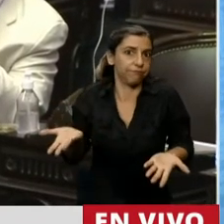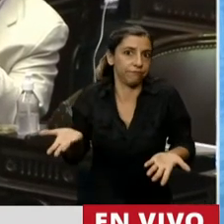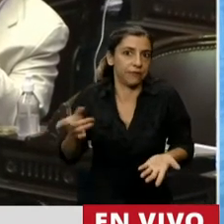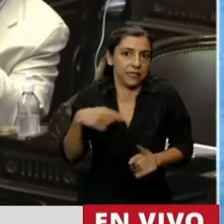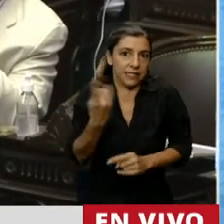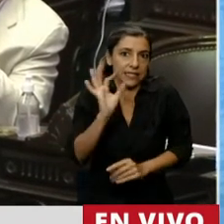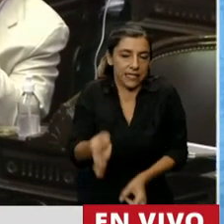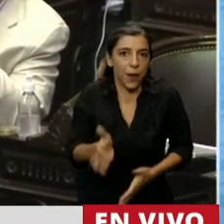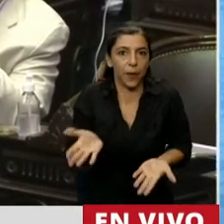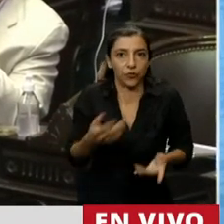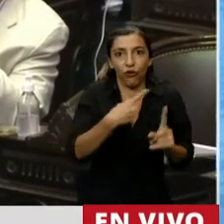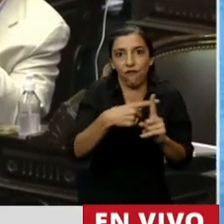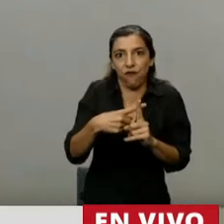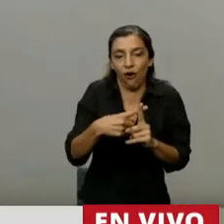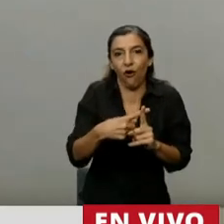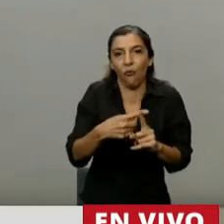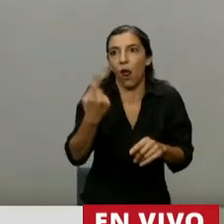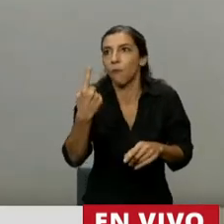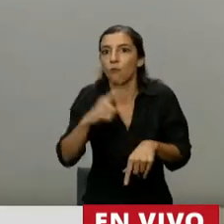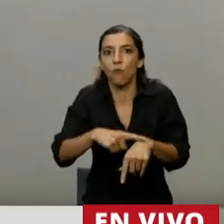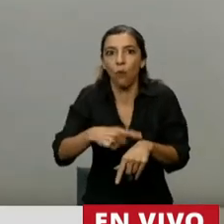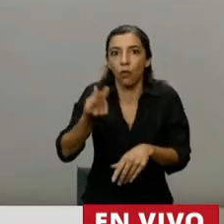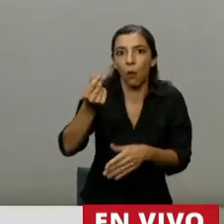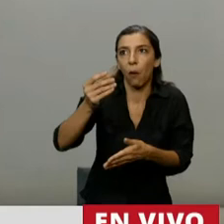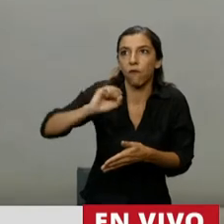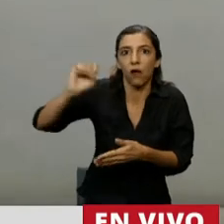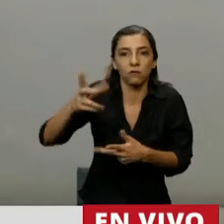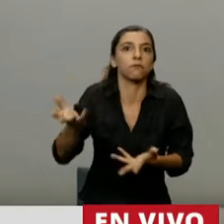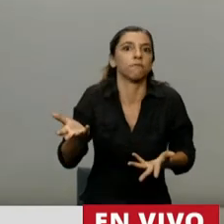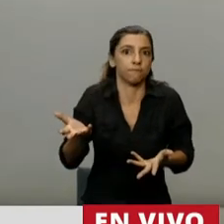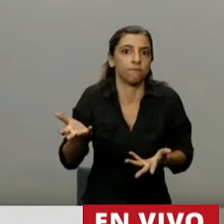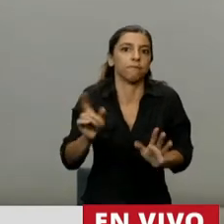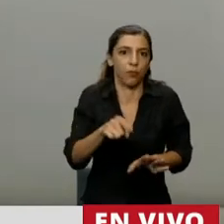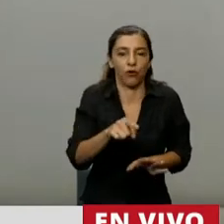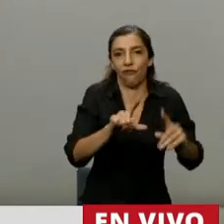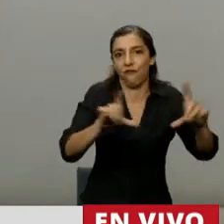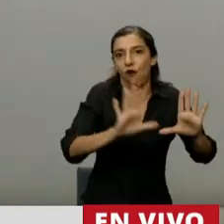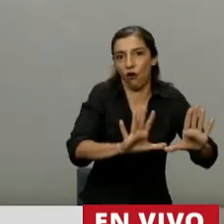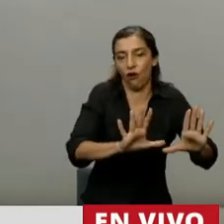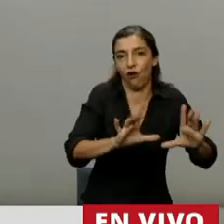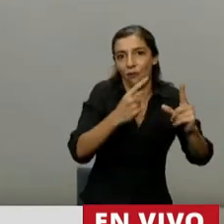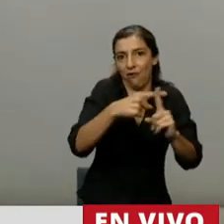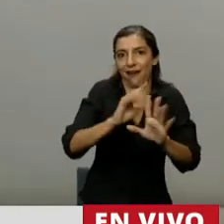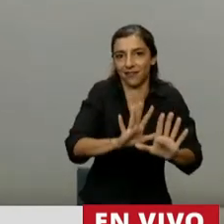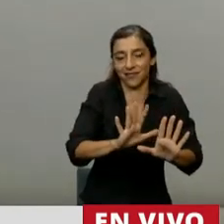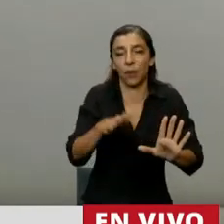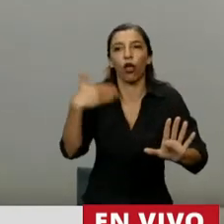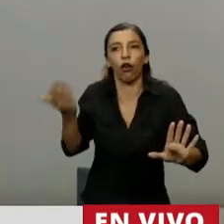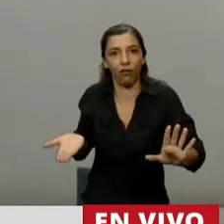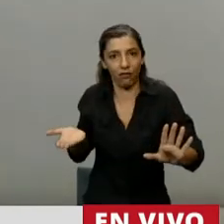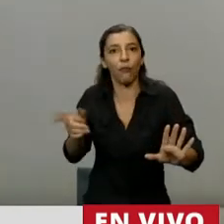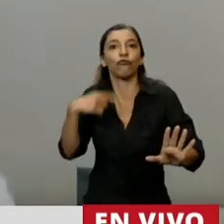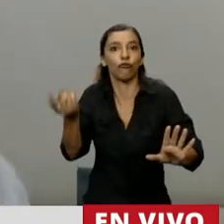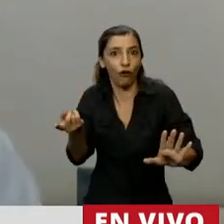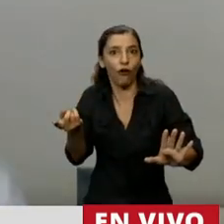que aplicarla en un proyecto donde el presidente de la Nación, su ministro de Economía, cada uno de